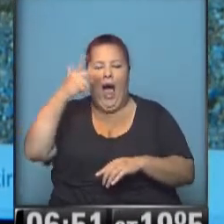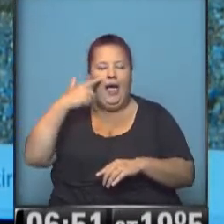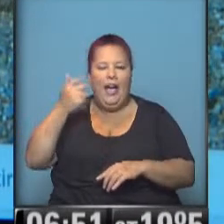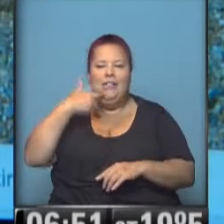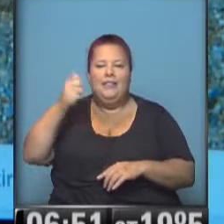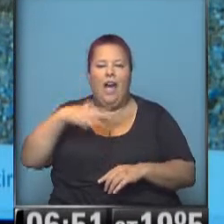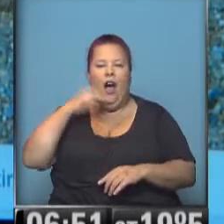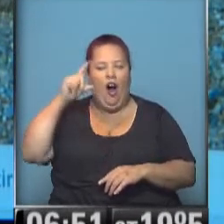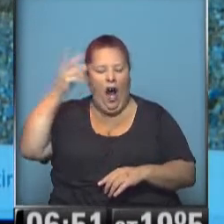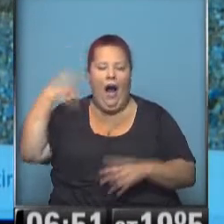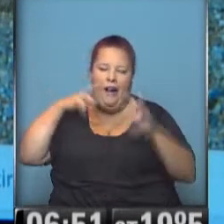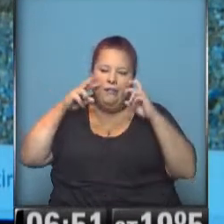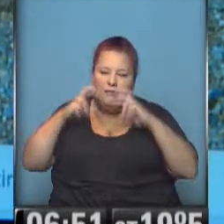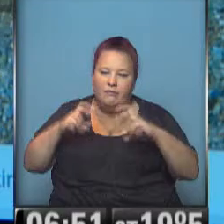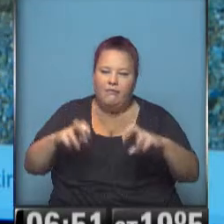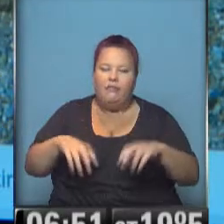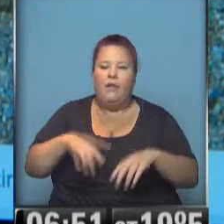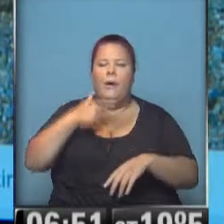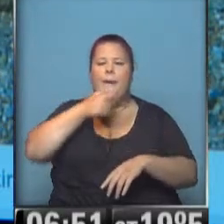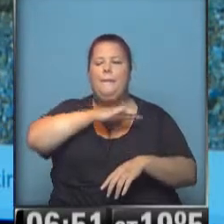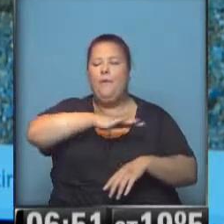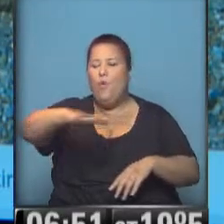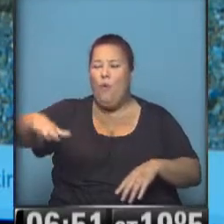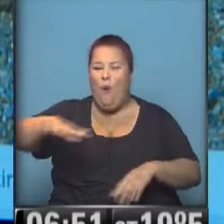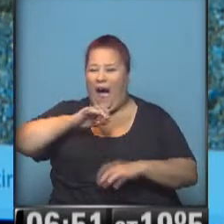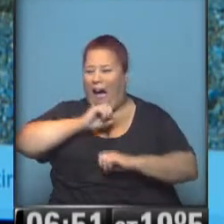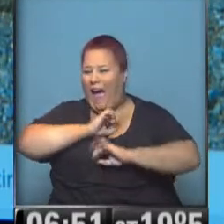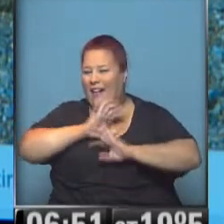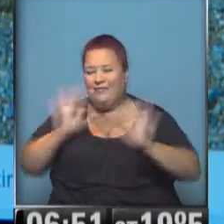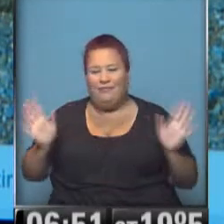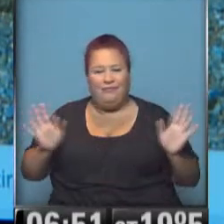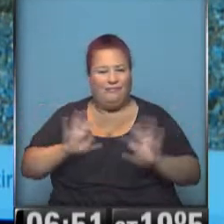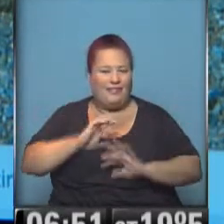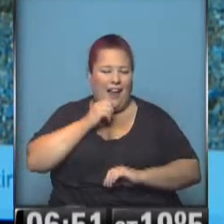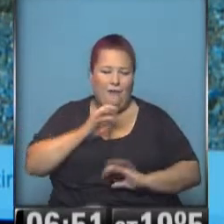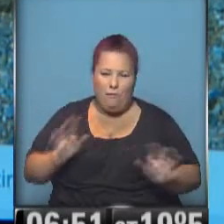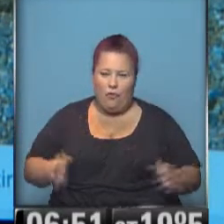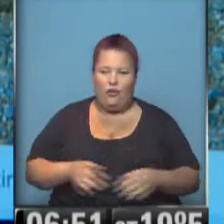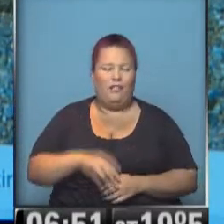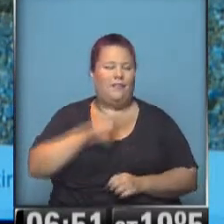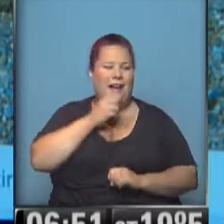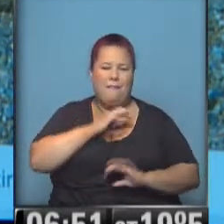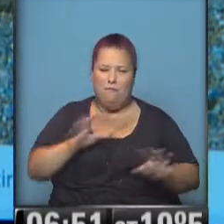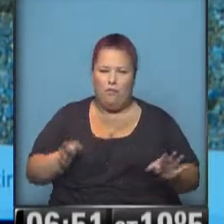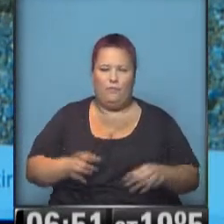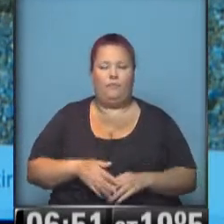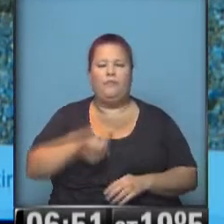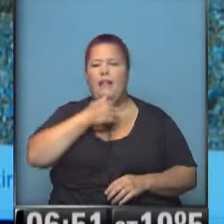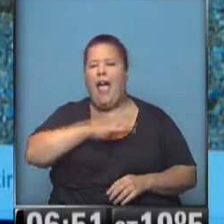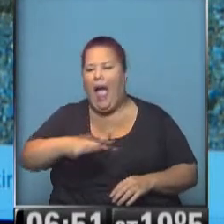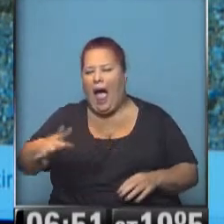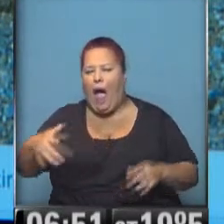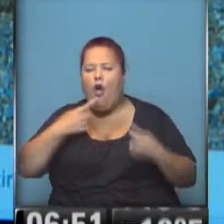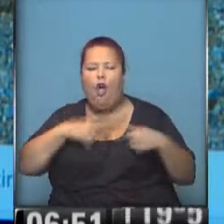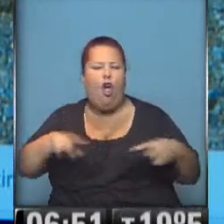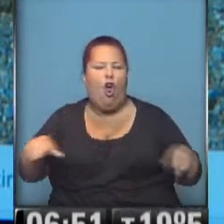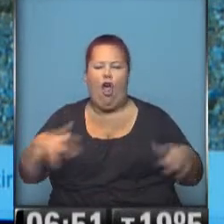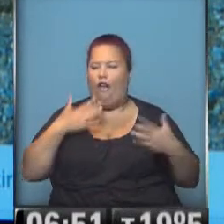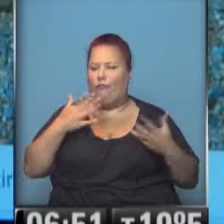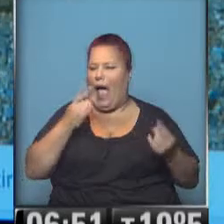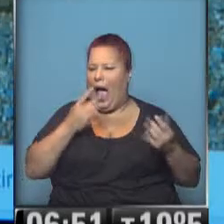buscando información ayer. Tiene unos paisajes divino, inigualables, bellísimos. El agua, un color